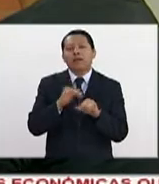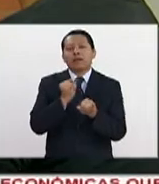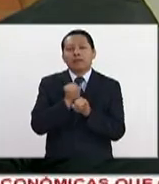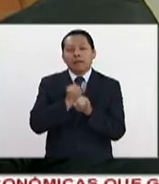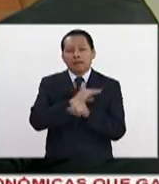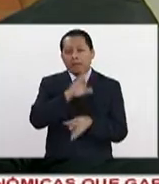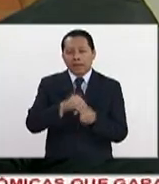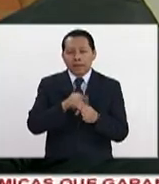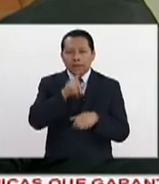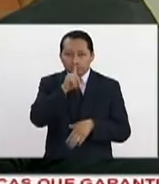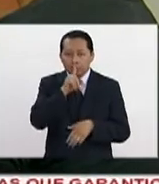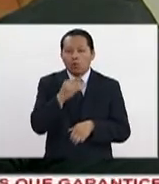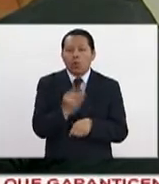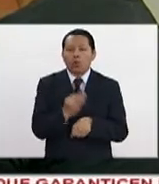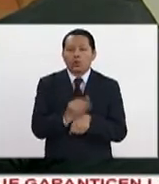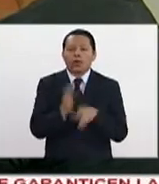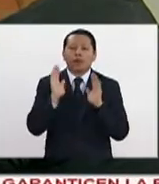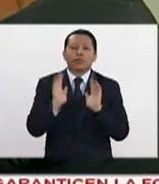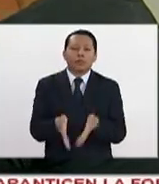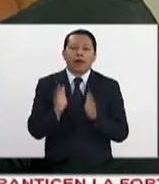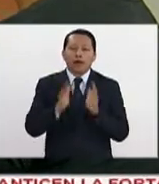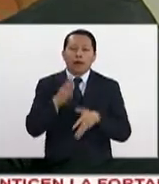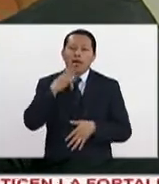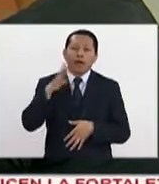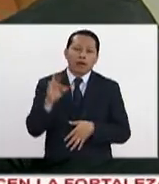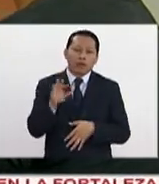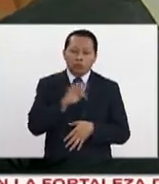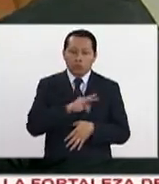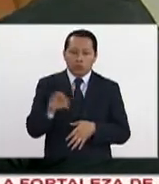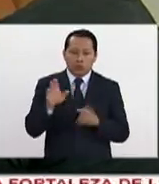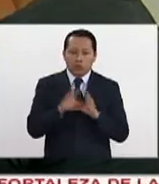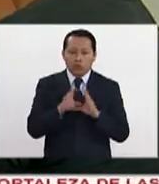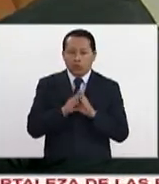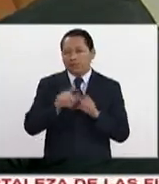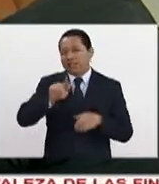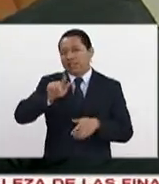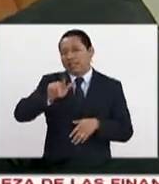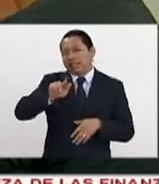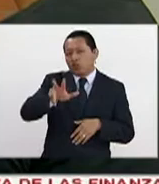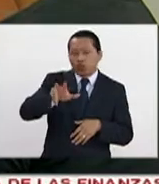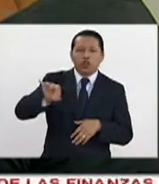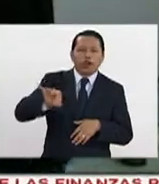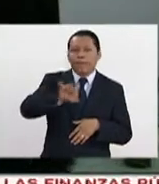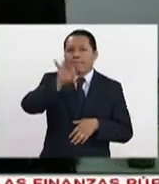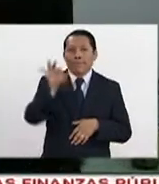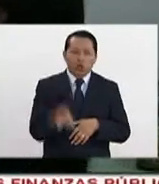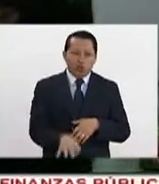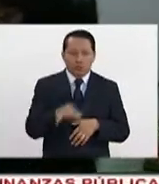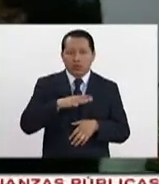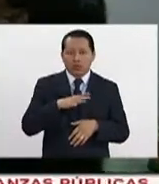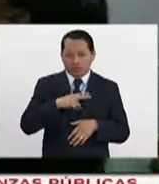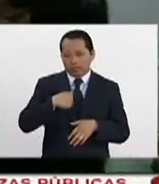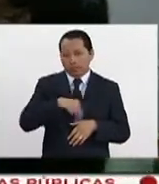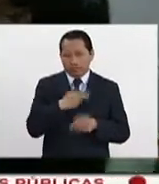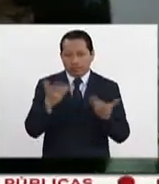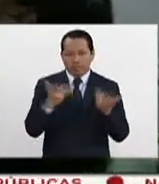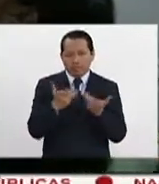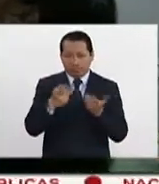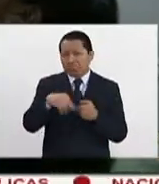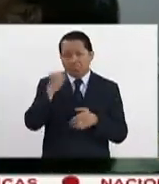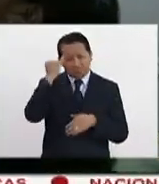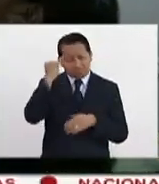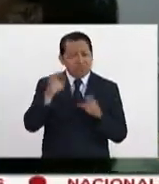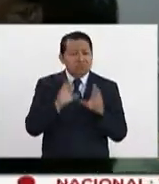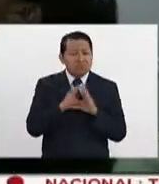punta. Actualmente ya están simplificados y digitalizados el 78% de nuestros trámites. Y para que se den una